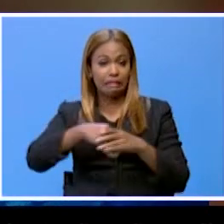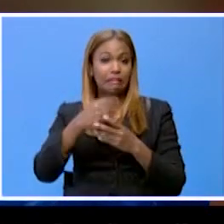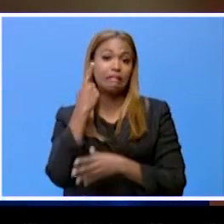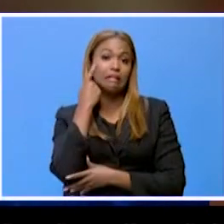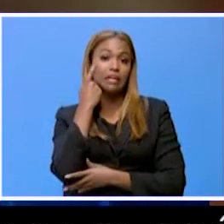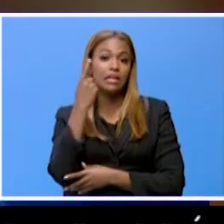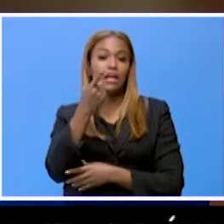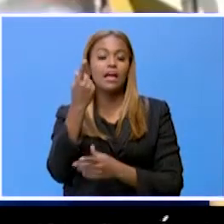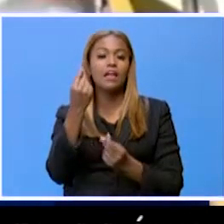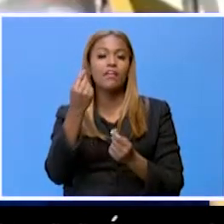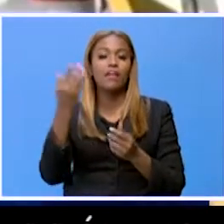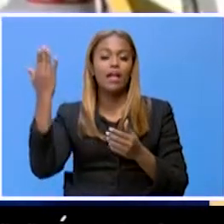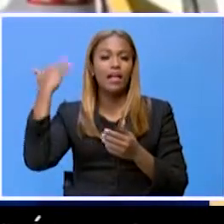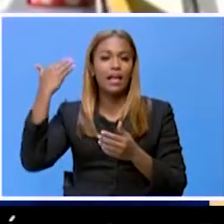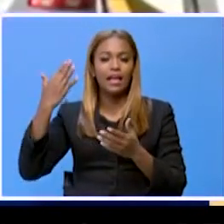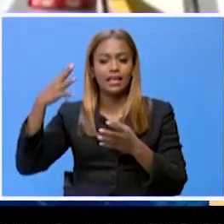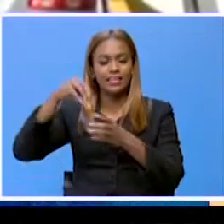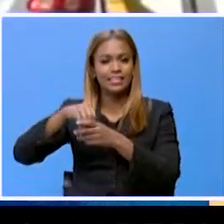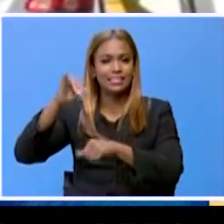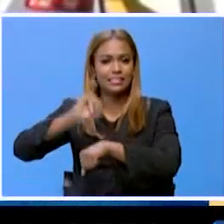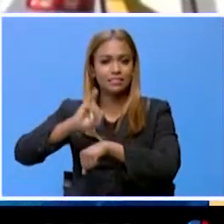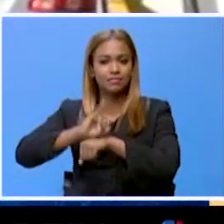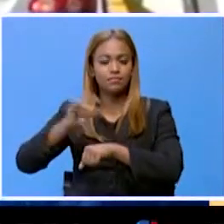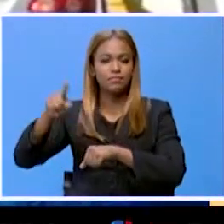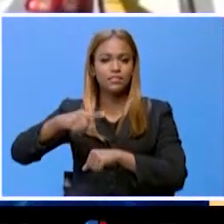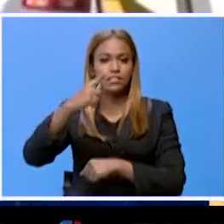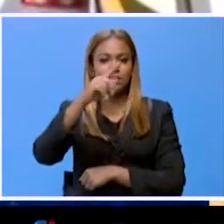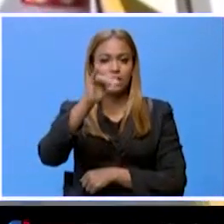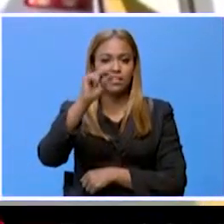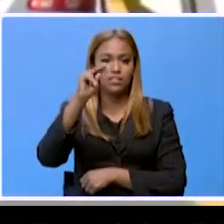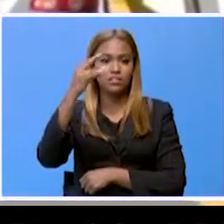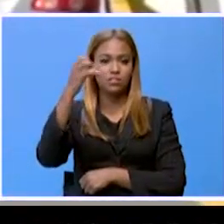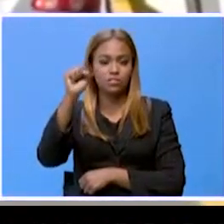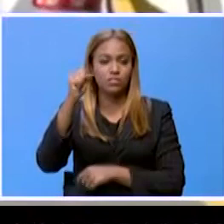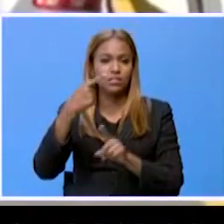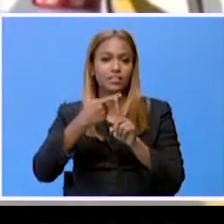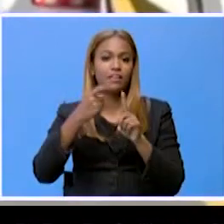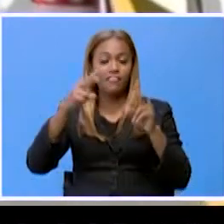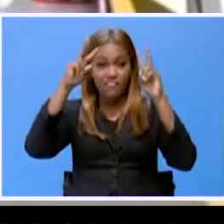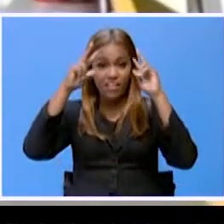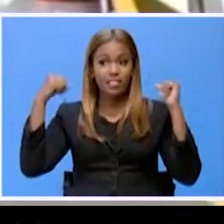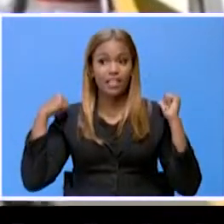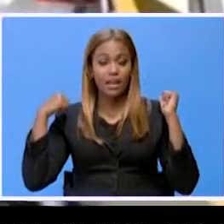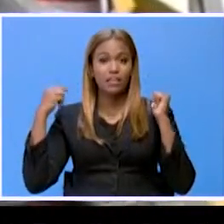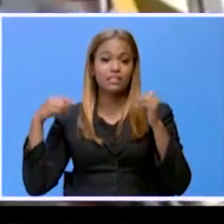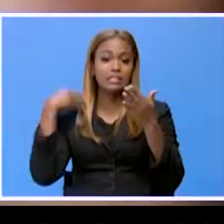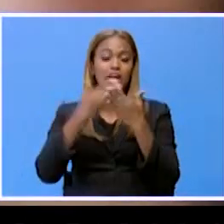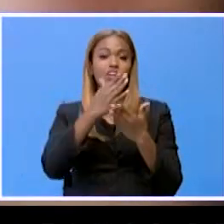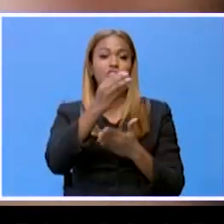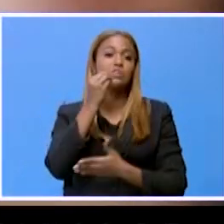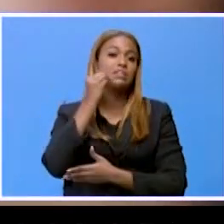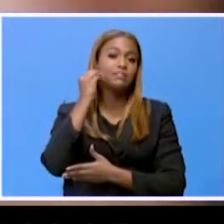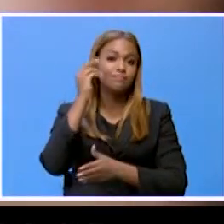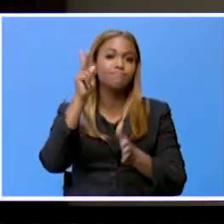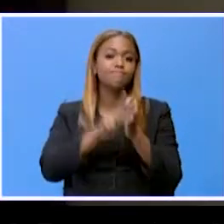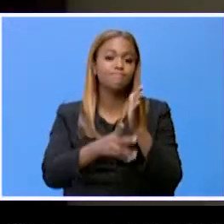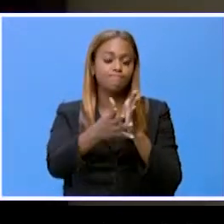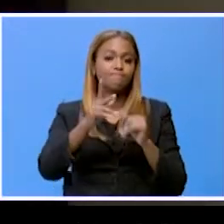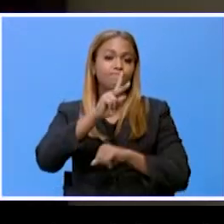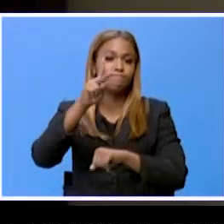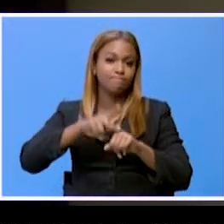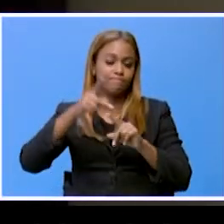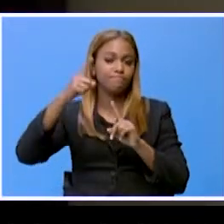predicar en una campaña cristiana en la comunidad Los Ganchos de Pino Herrado en Villa Altagracia, provincia San